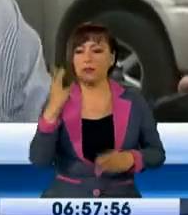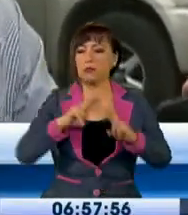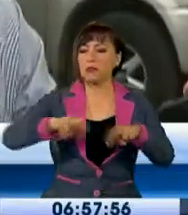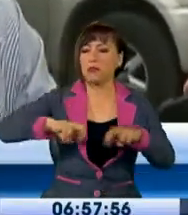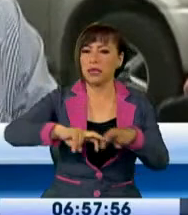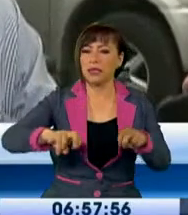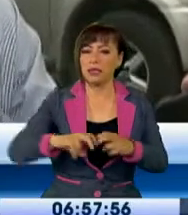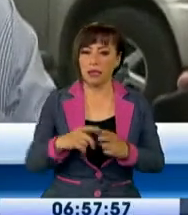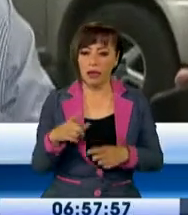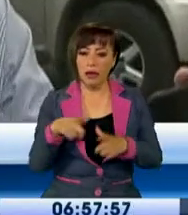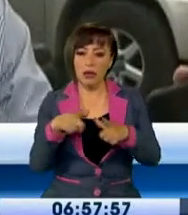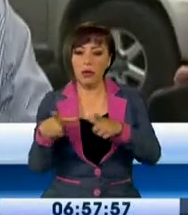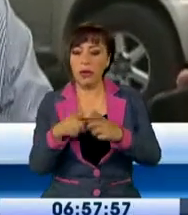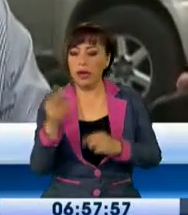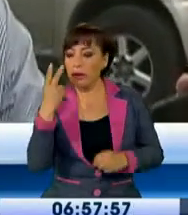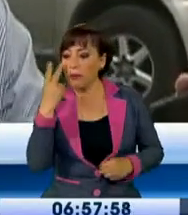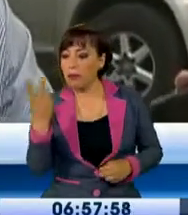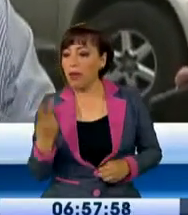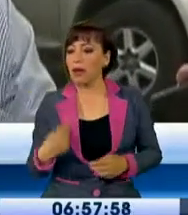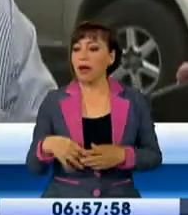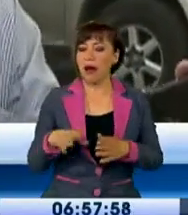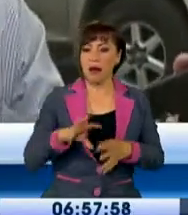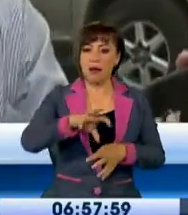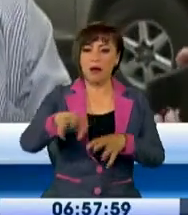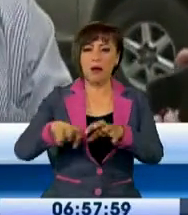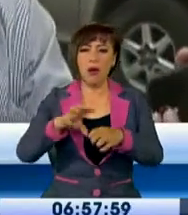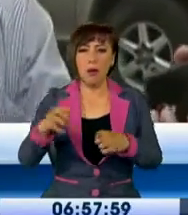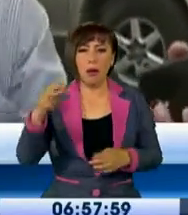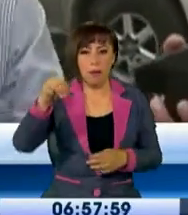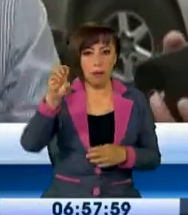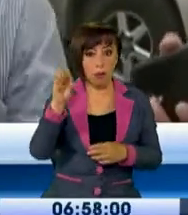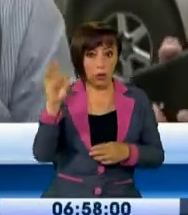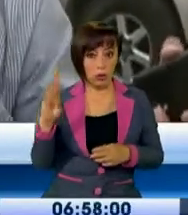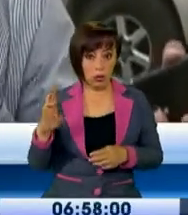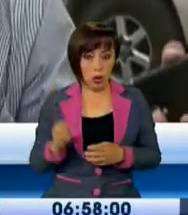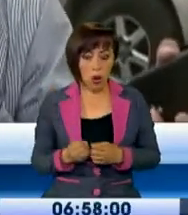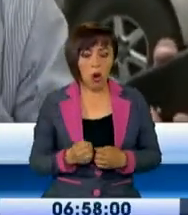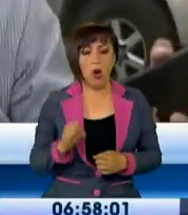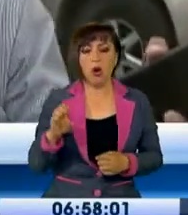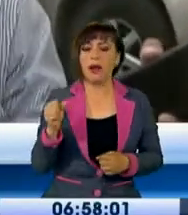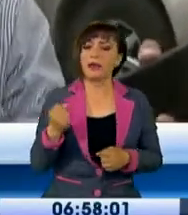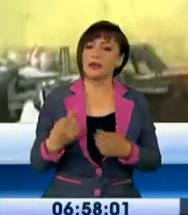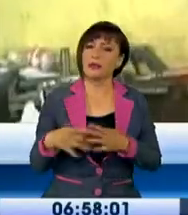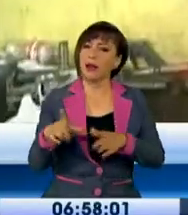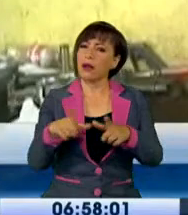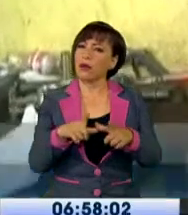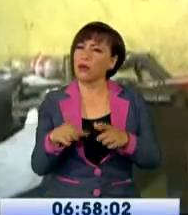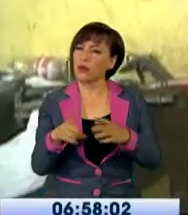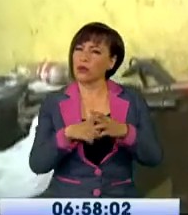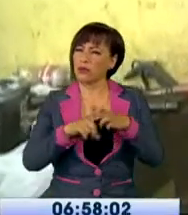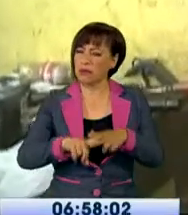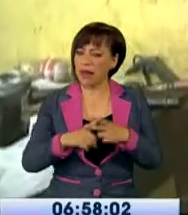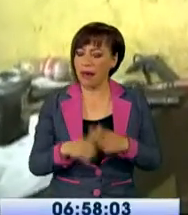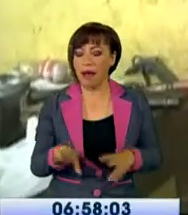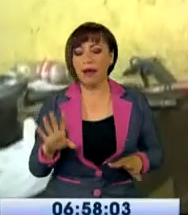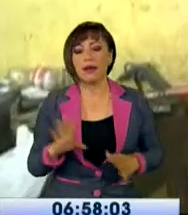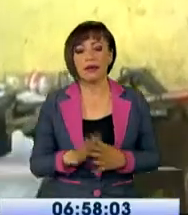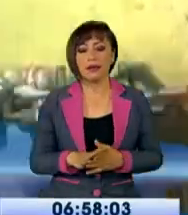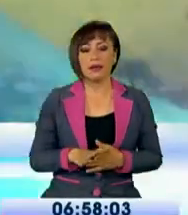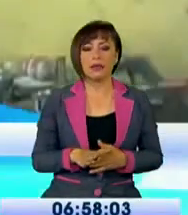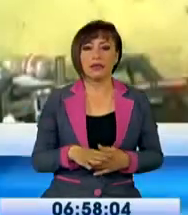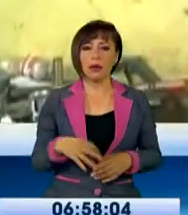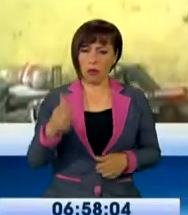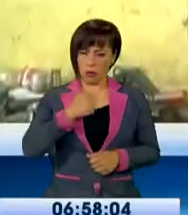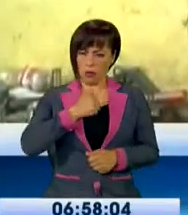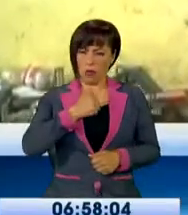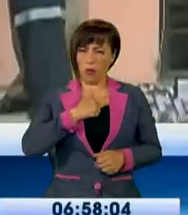motores que se encuentran siendo trabajados o vendidos en ciertos talleres. Para don Heriberto Ramos, dueño de